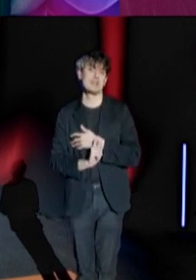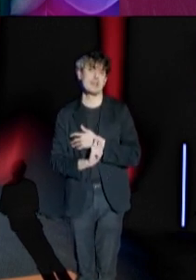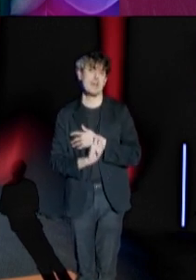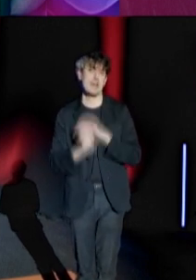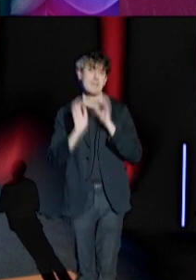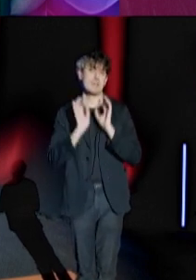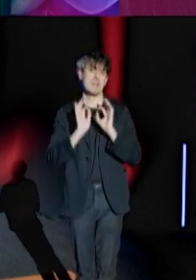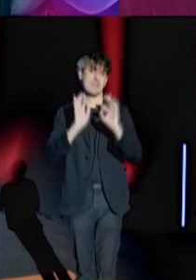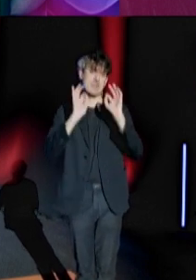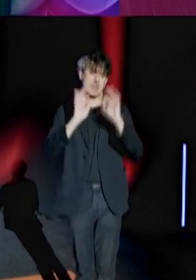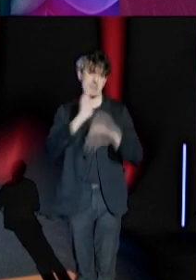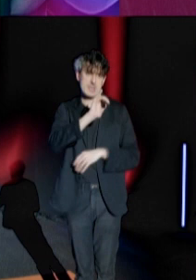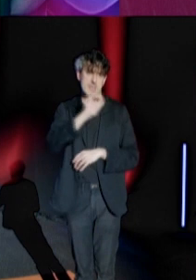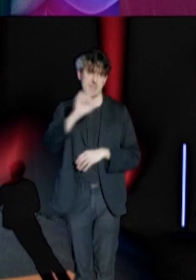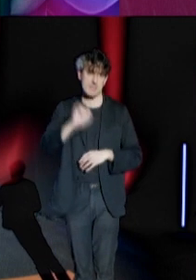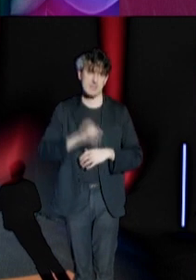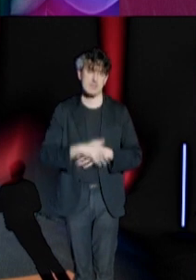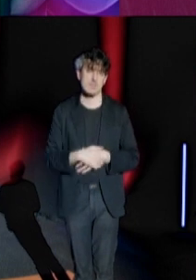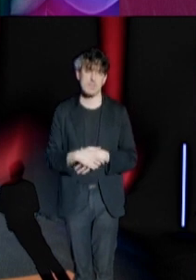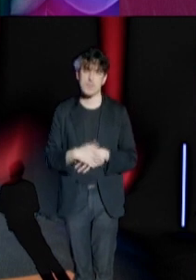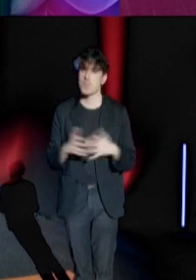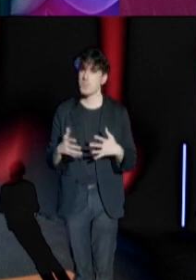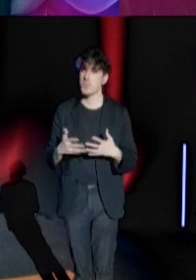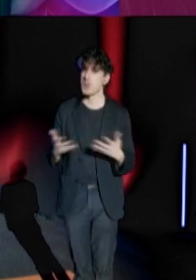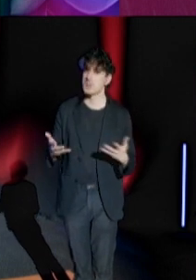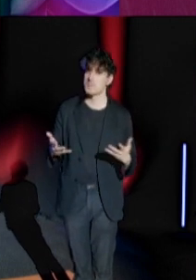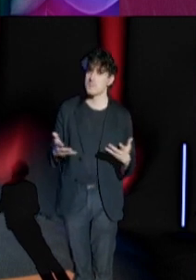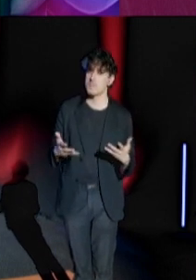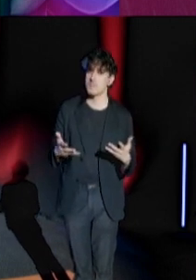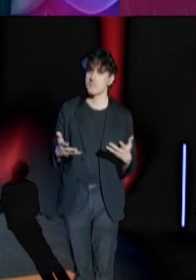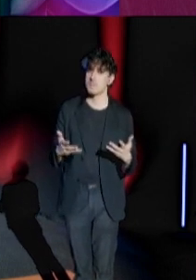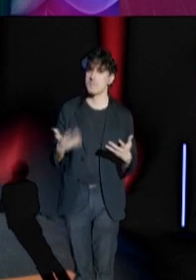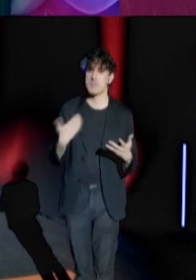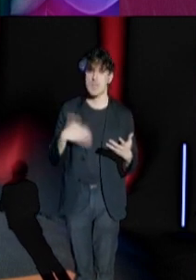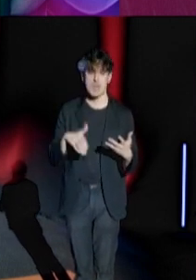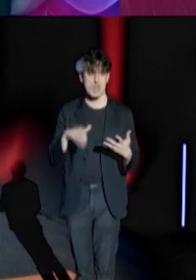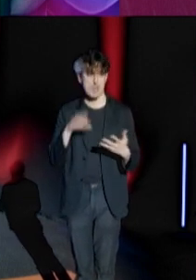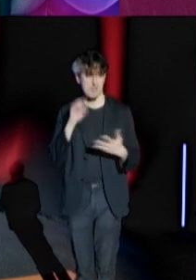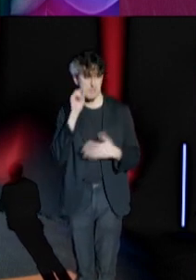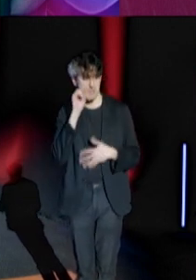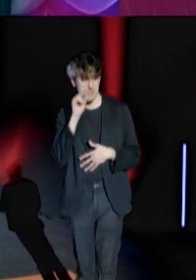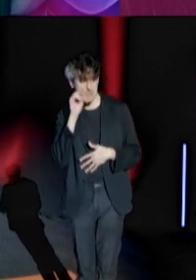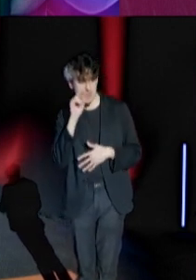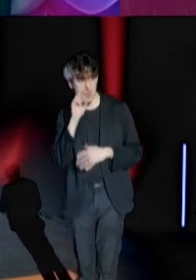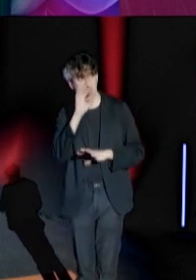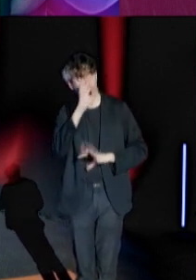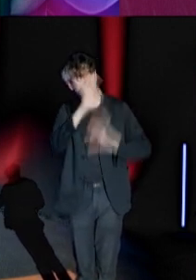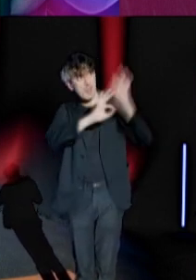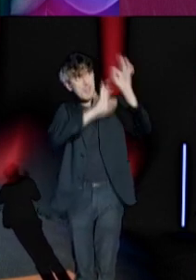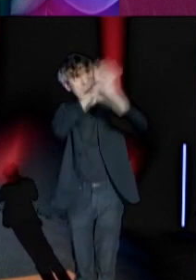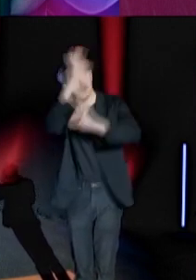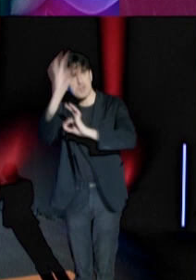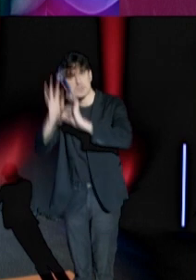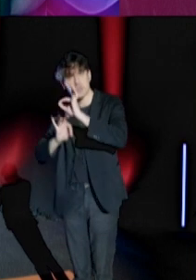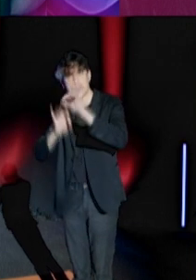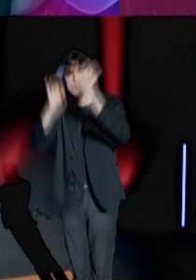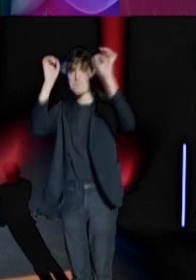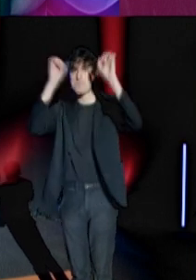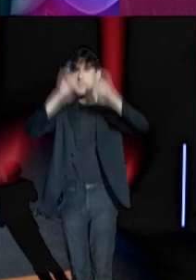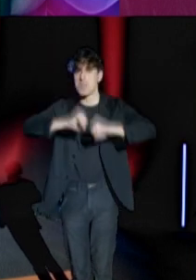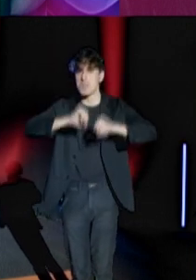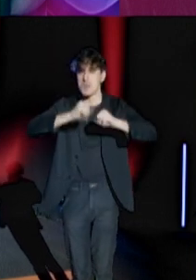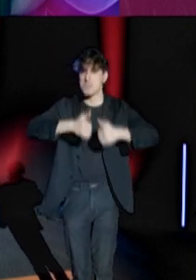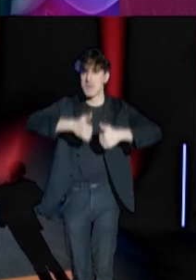Inteligencia artificial el el estamos viendo que las oportunidades O sea que las organizaciones más maduras en un